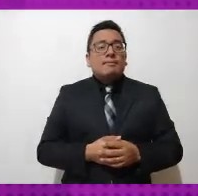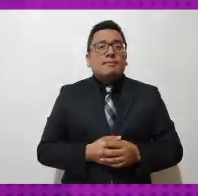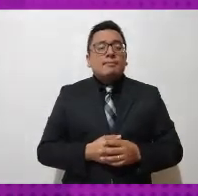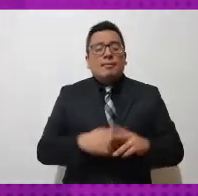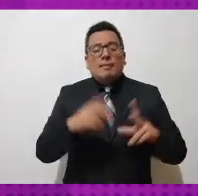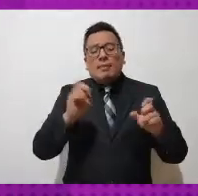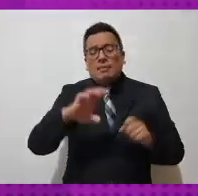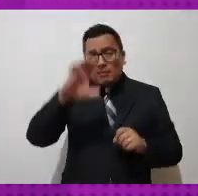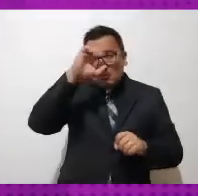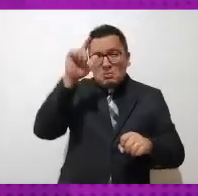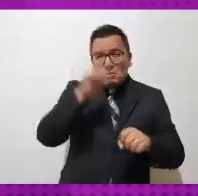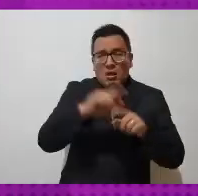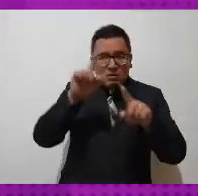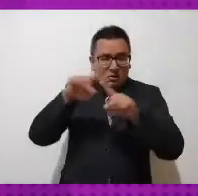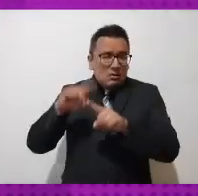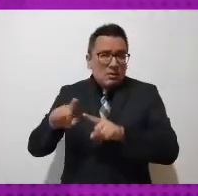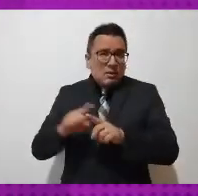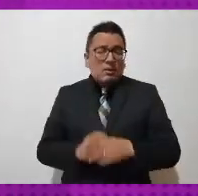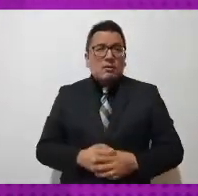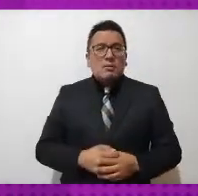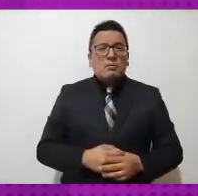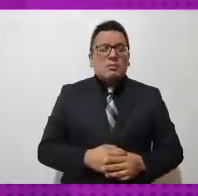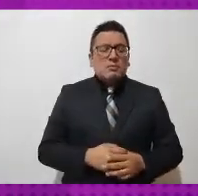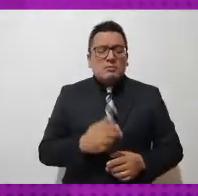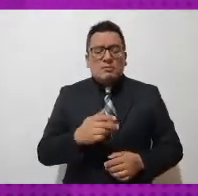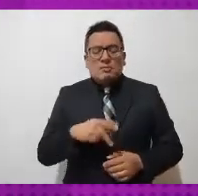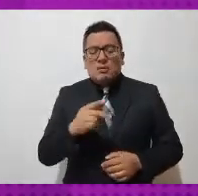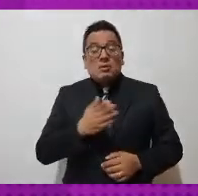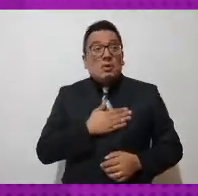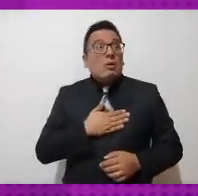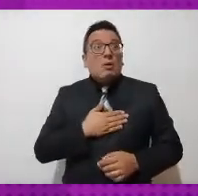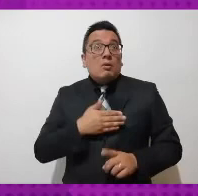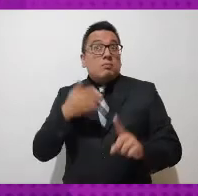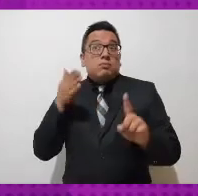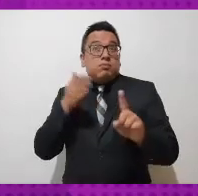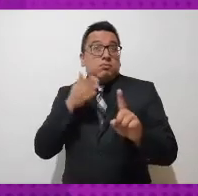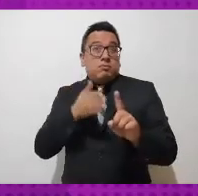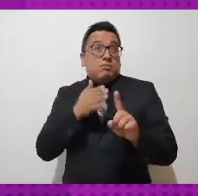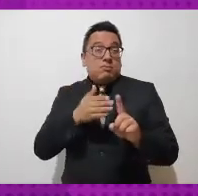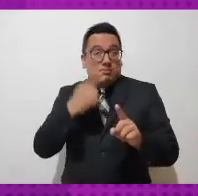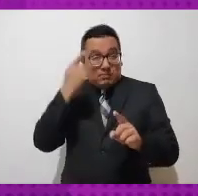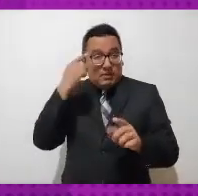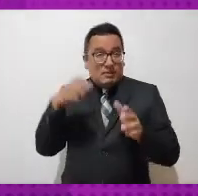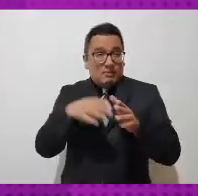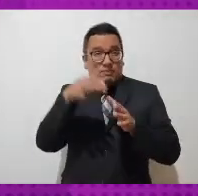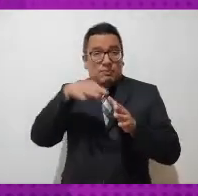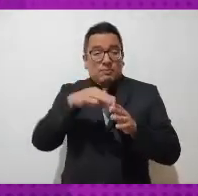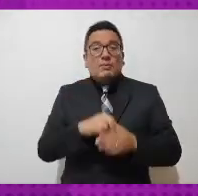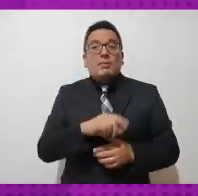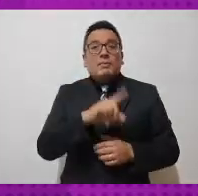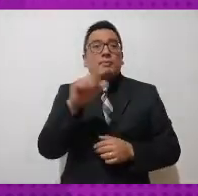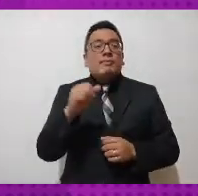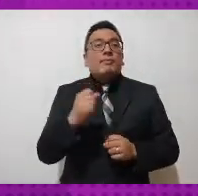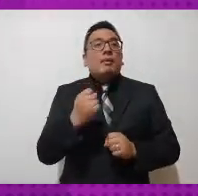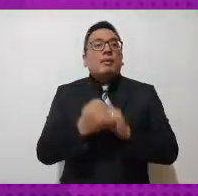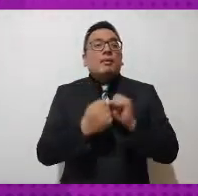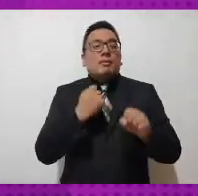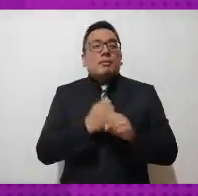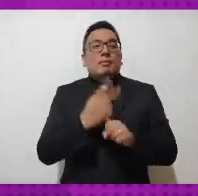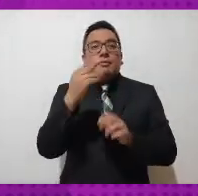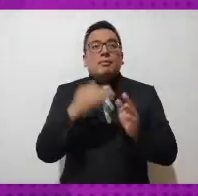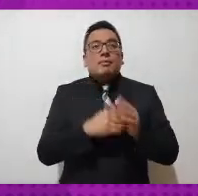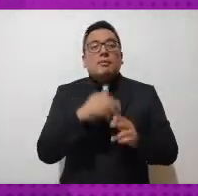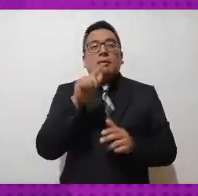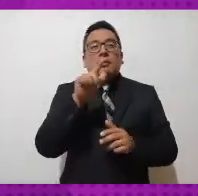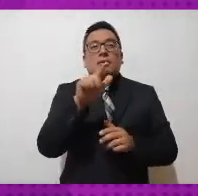temas culturales y bueno, la pasión por lo electoral nunca se termina, así que desde